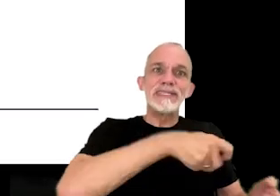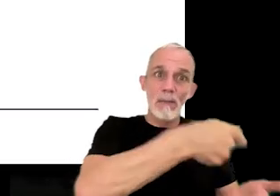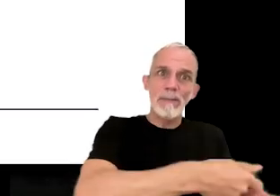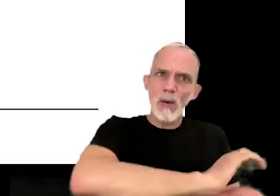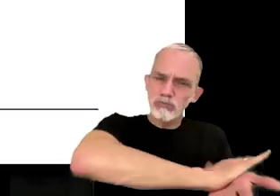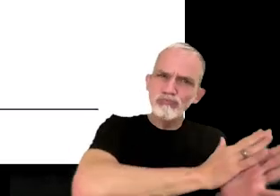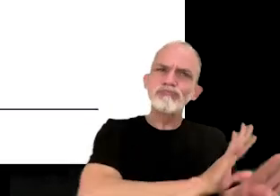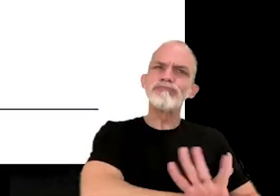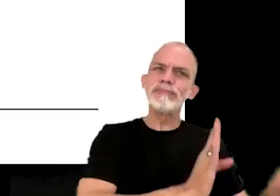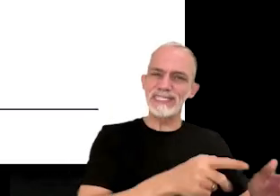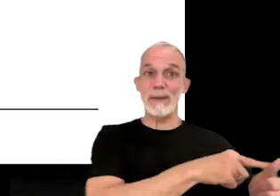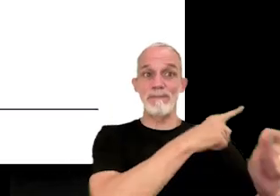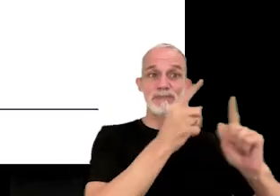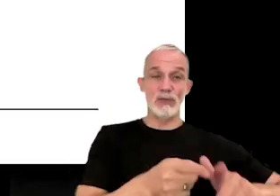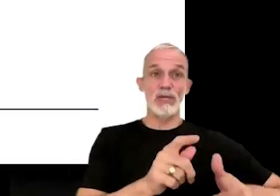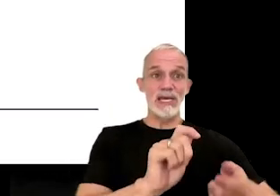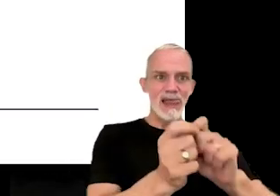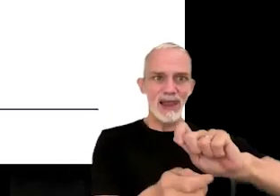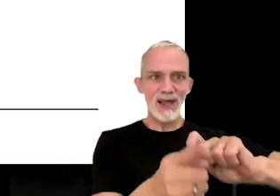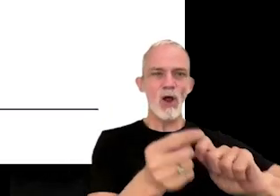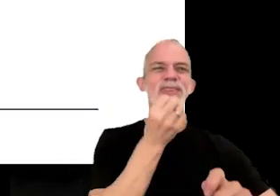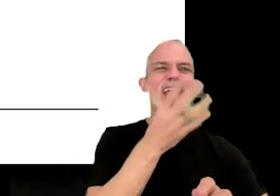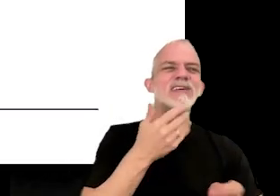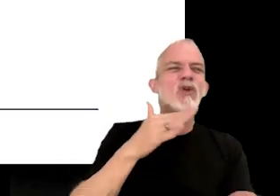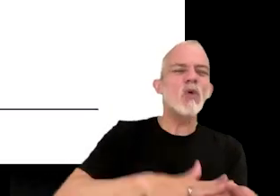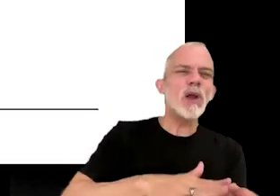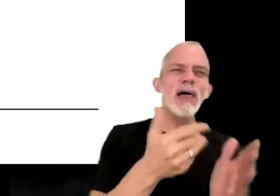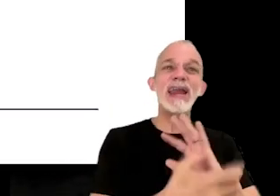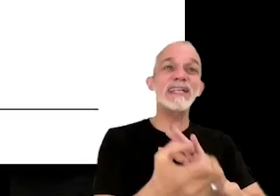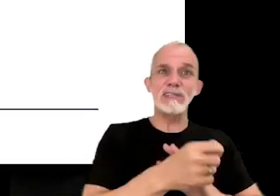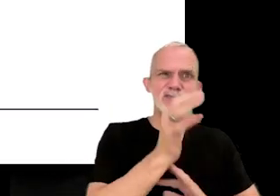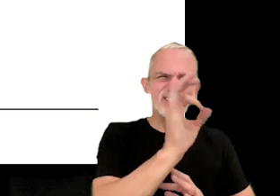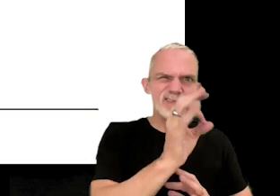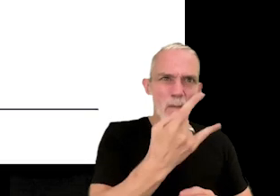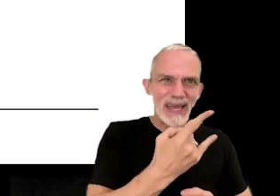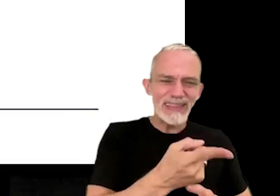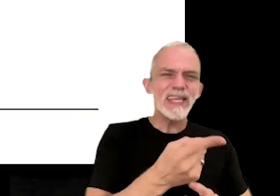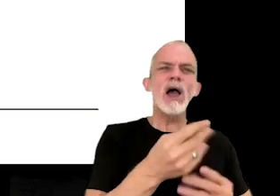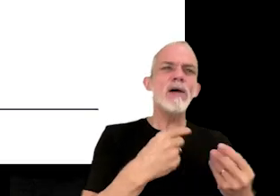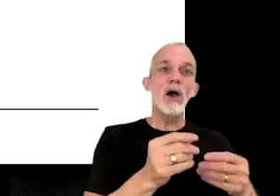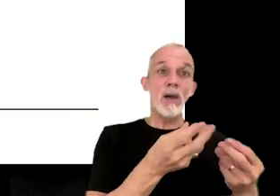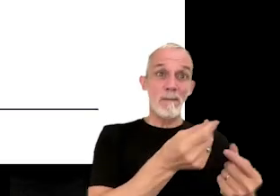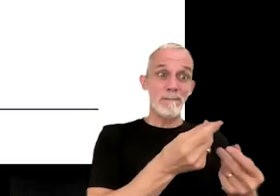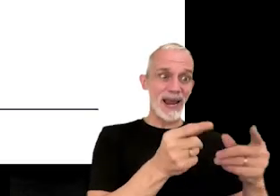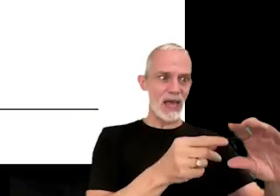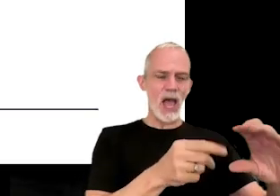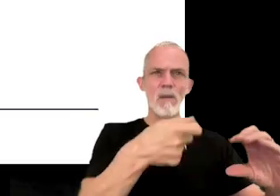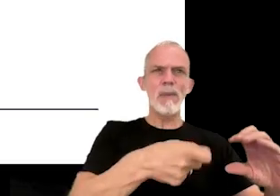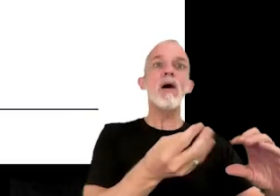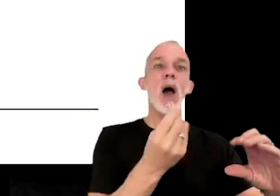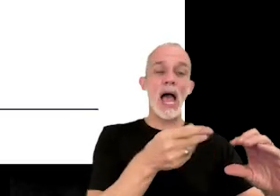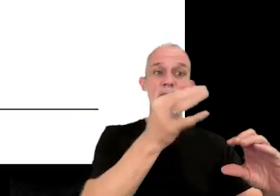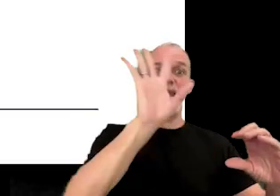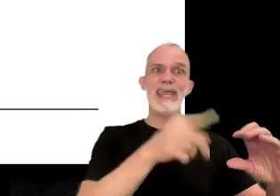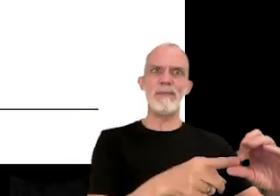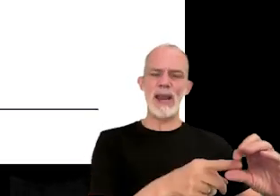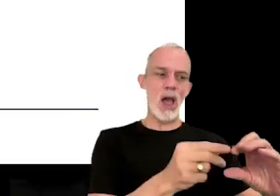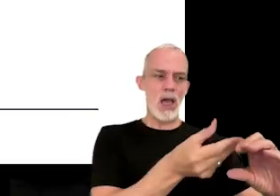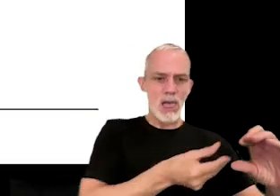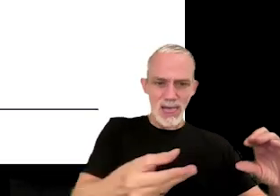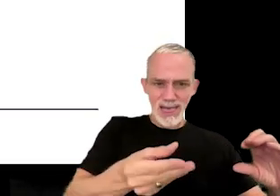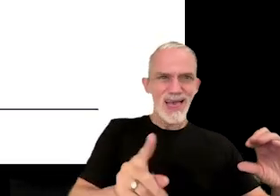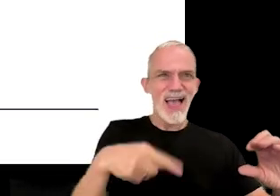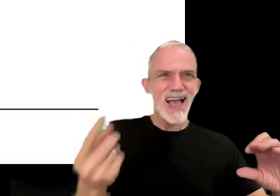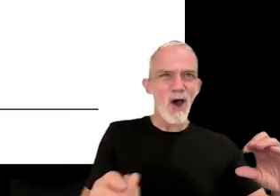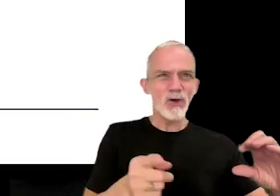Esa rectificativa con declaraciones, con retenciones inexistentes, lo que me hace es liberar el pago, y para eso, para reimputarlo contra